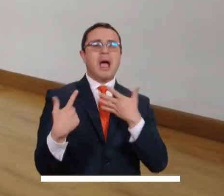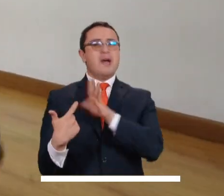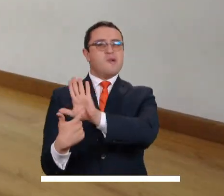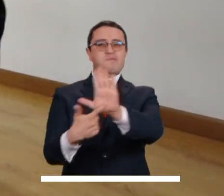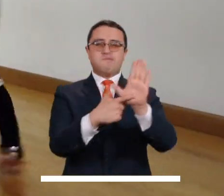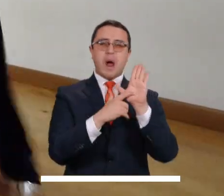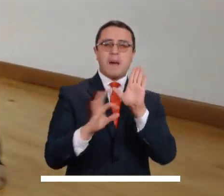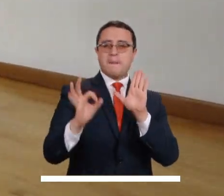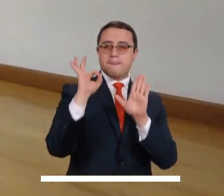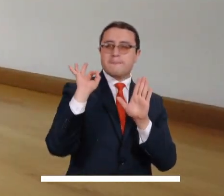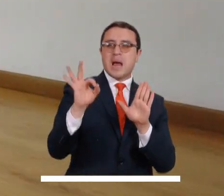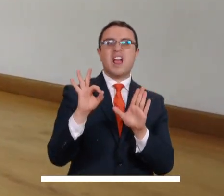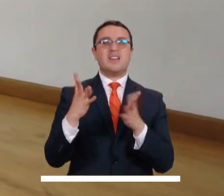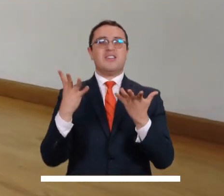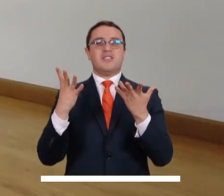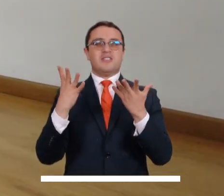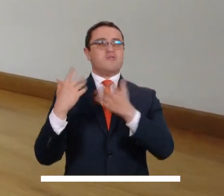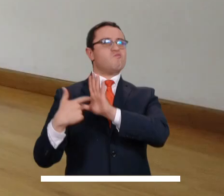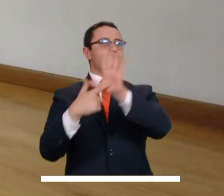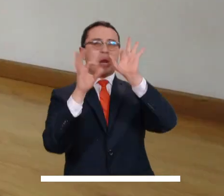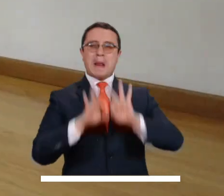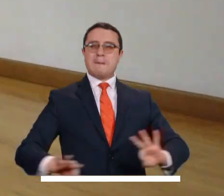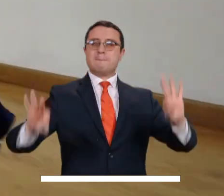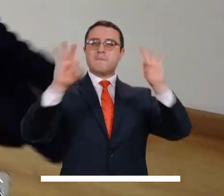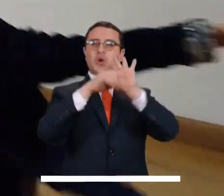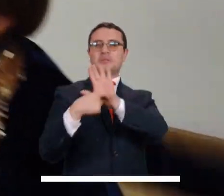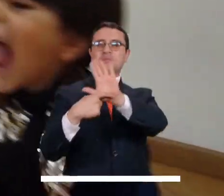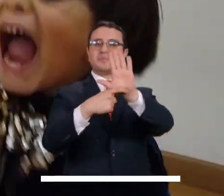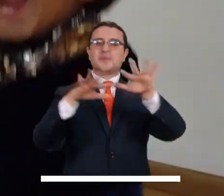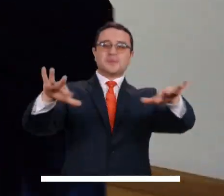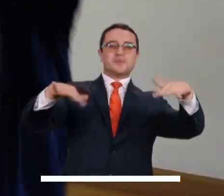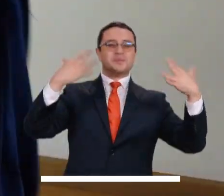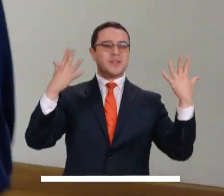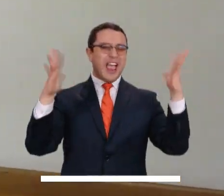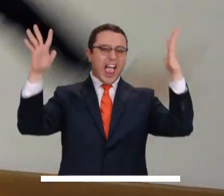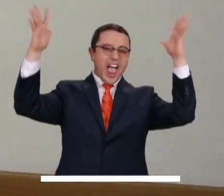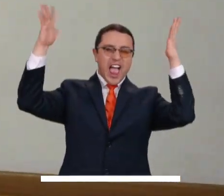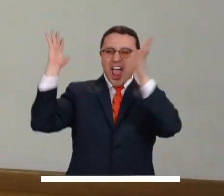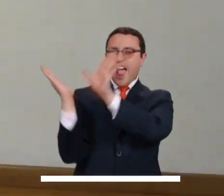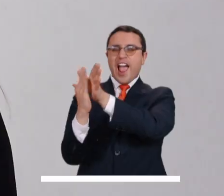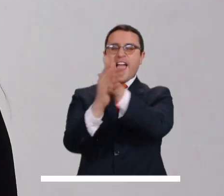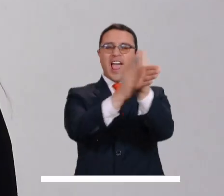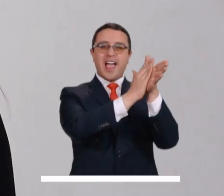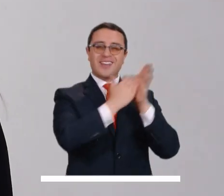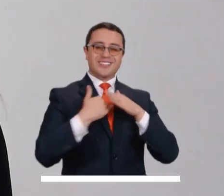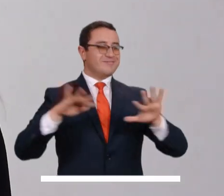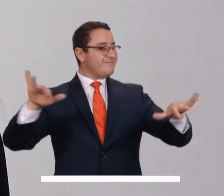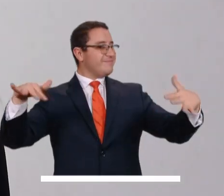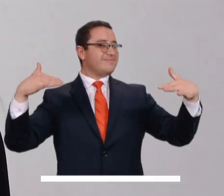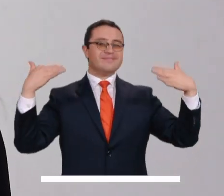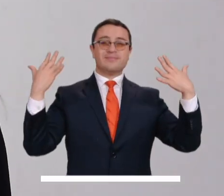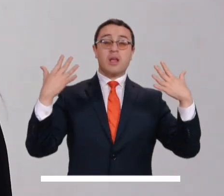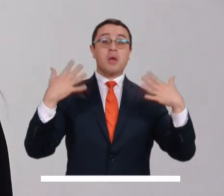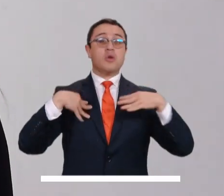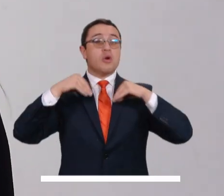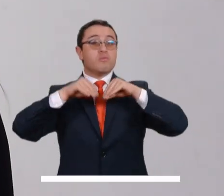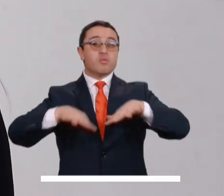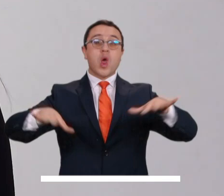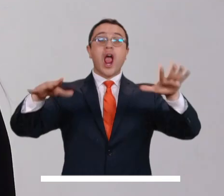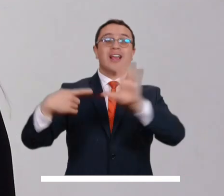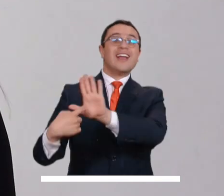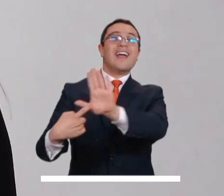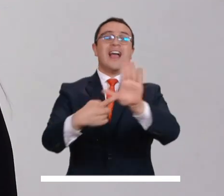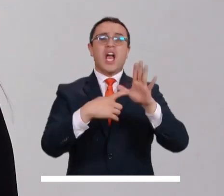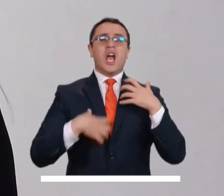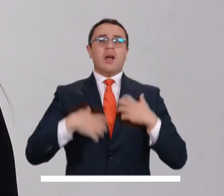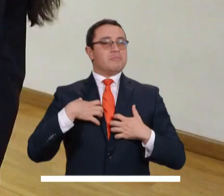extrovertido, en ganar más importancia. Él es feliz que lo vean bailando, que lo aplaudan, o sea, ya no va a tener ese temor ante el público ni nada y es un